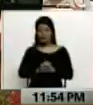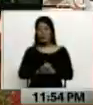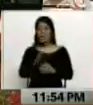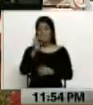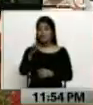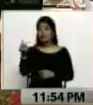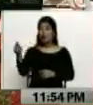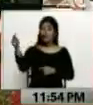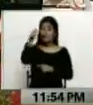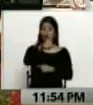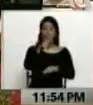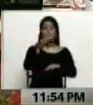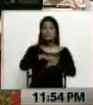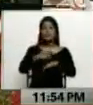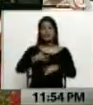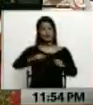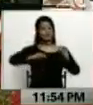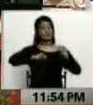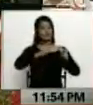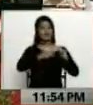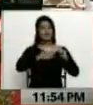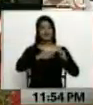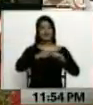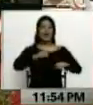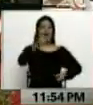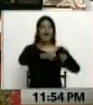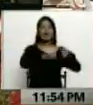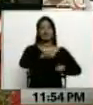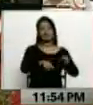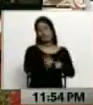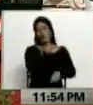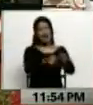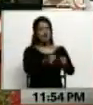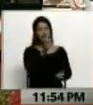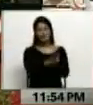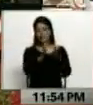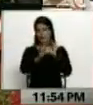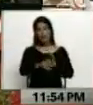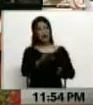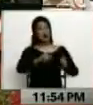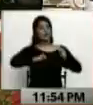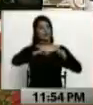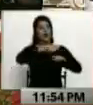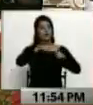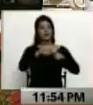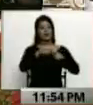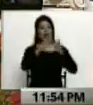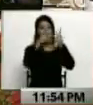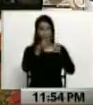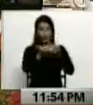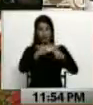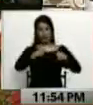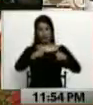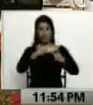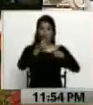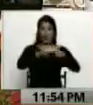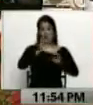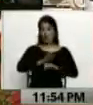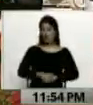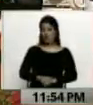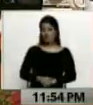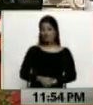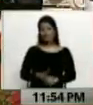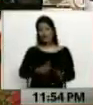multifacético además fue para ver si lo nombra presidente de la comisión de contralor y jalando bola como siempre y Miguel